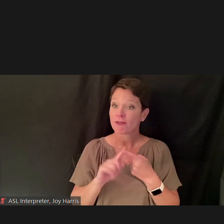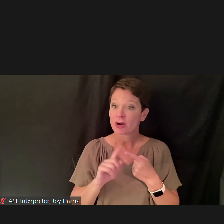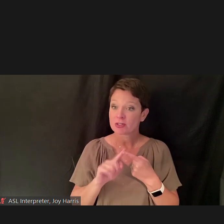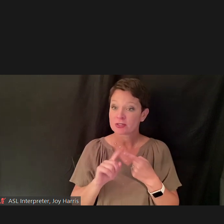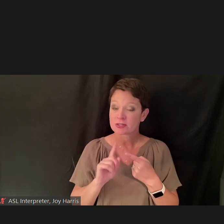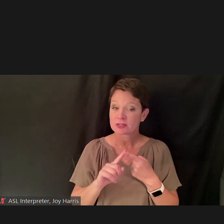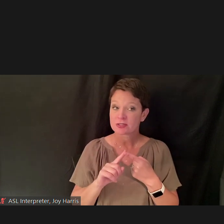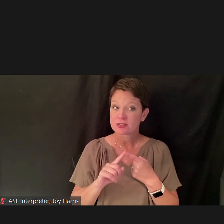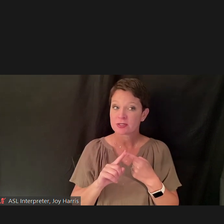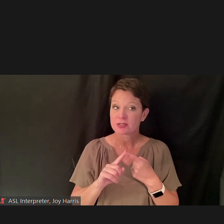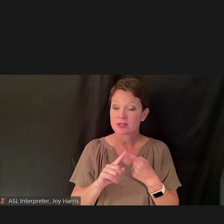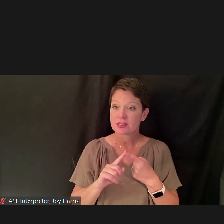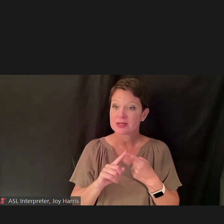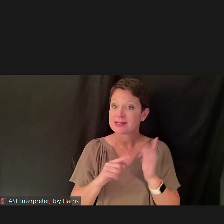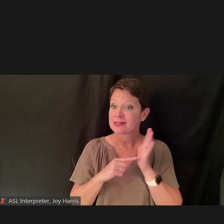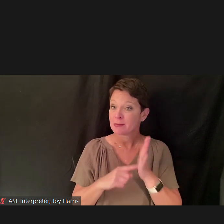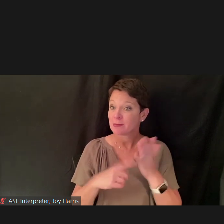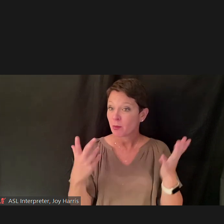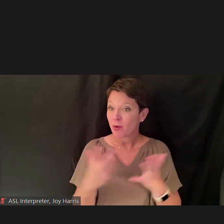Primeramente,